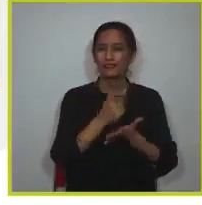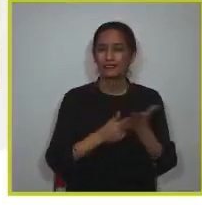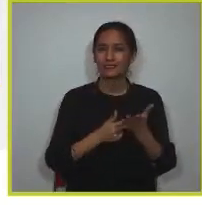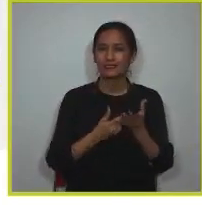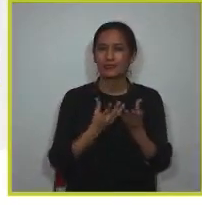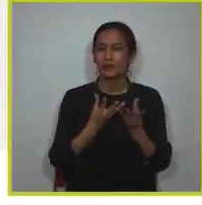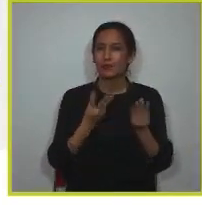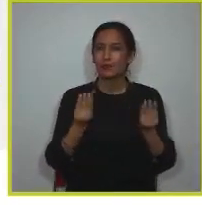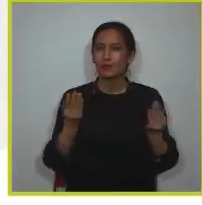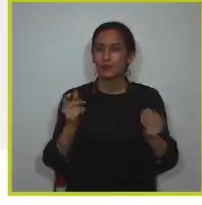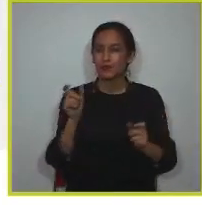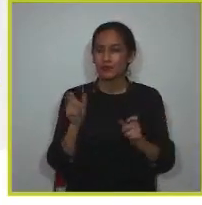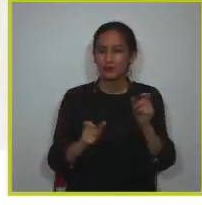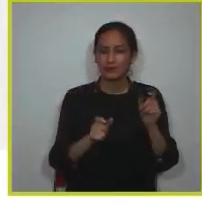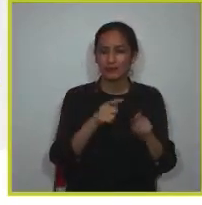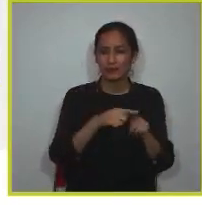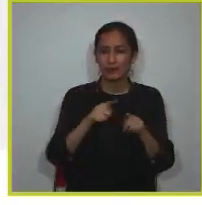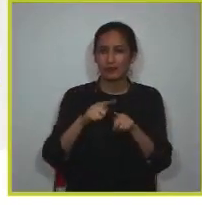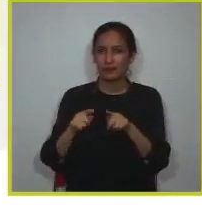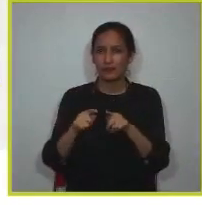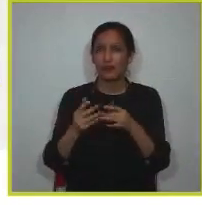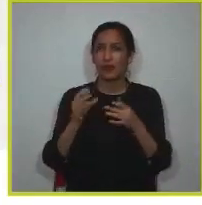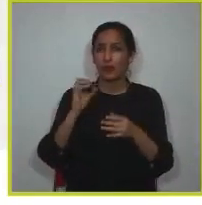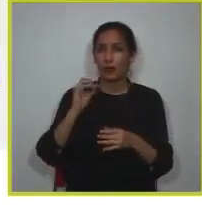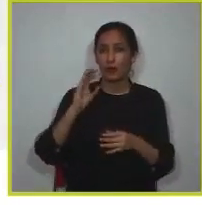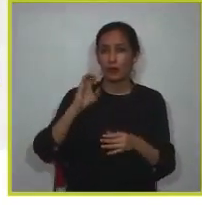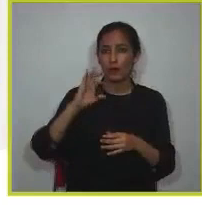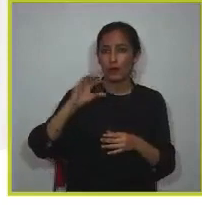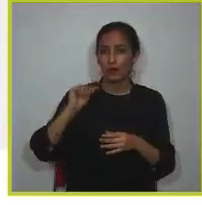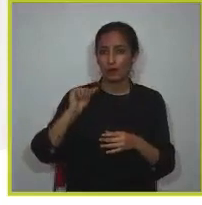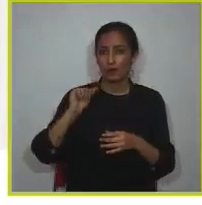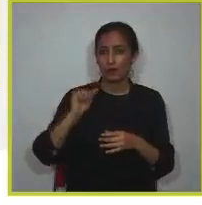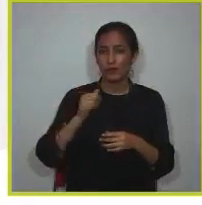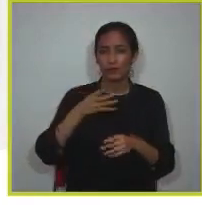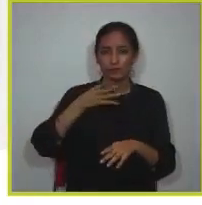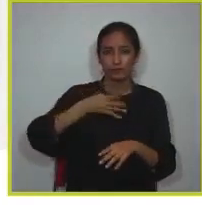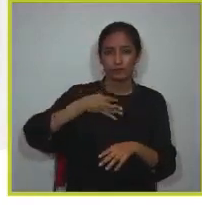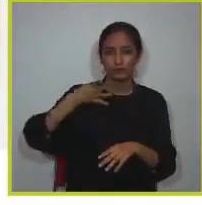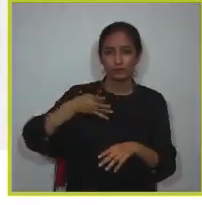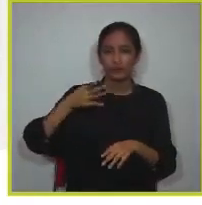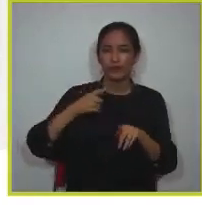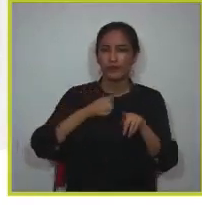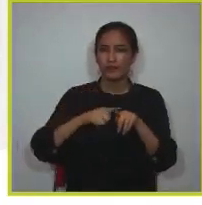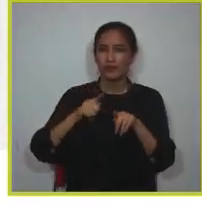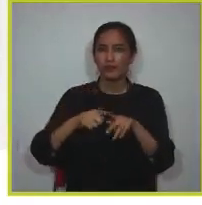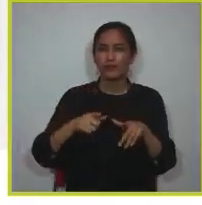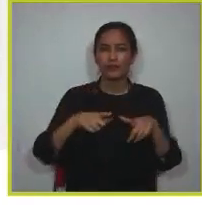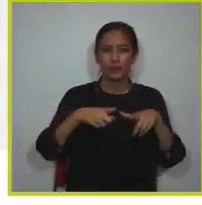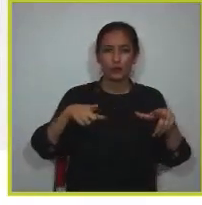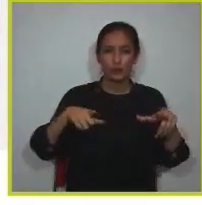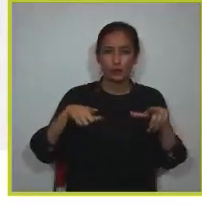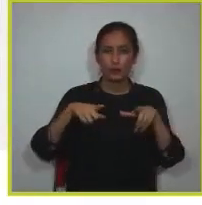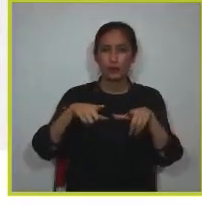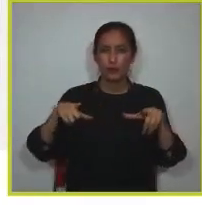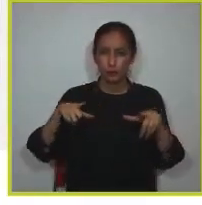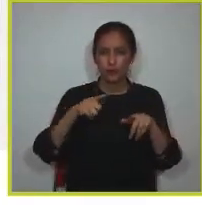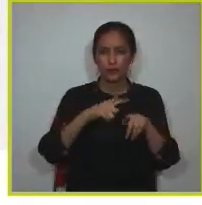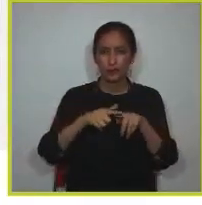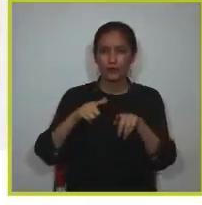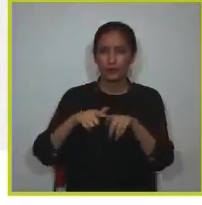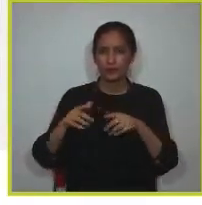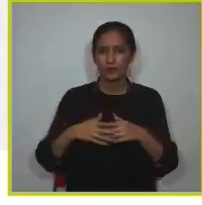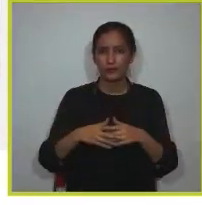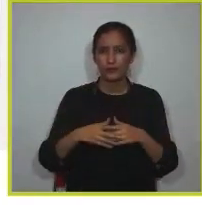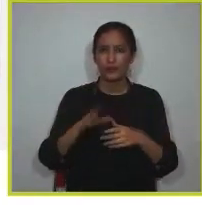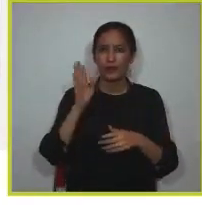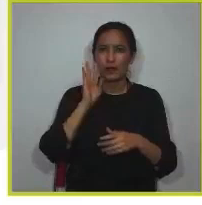cantidad de actores involucrados porque oefa tiene competencia para fiscalizar las infraestructuras de disposición final de los